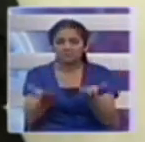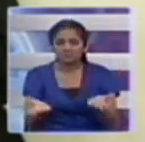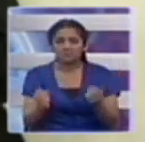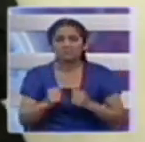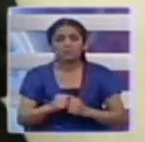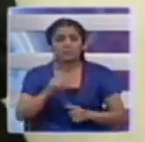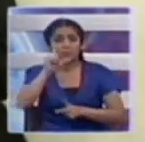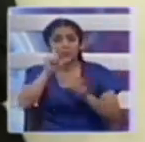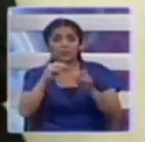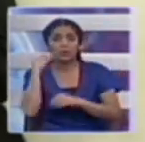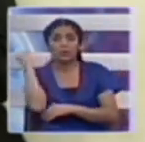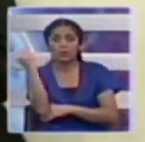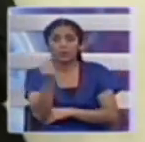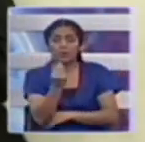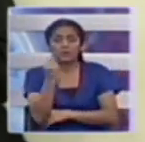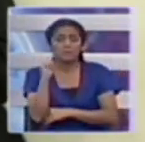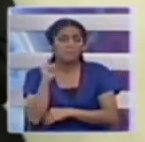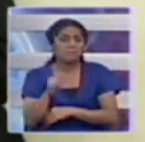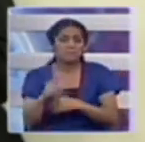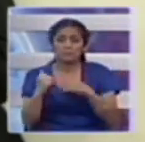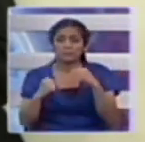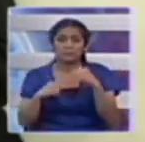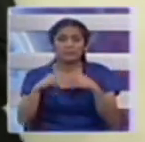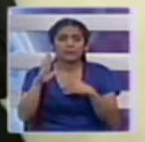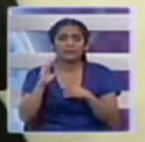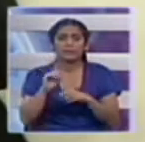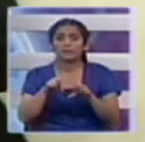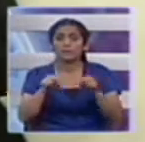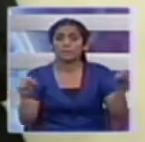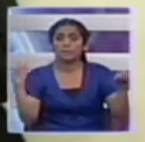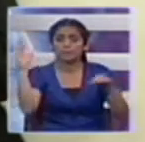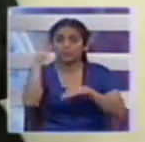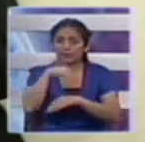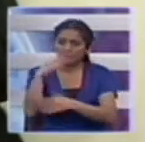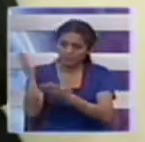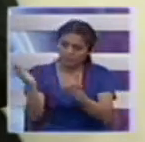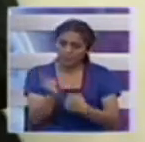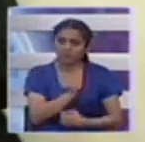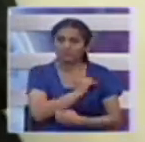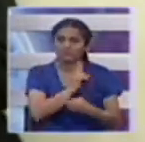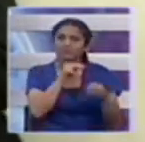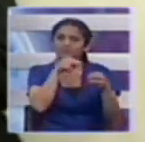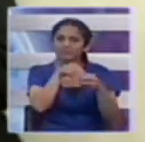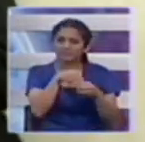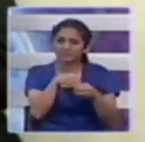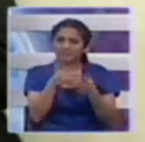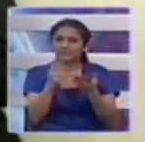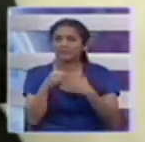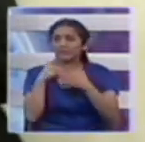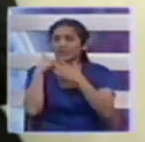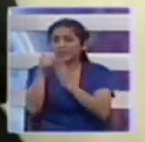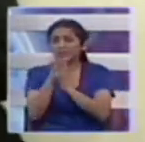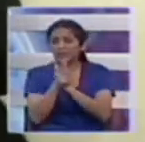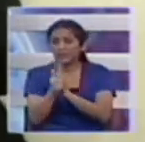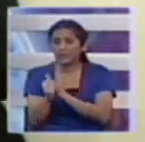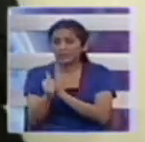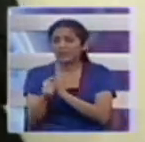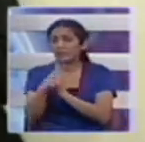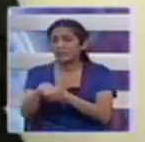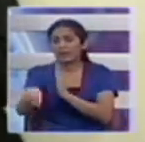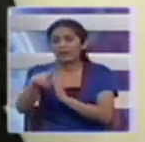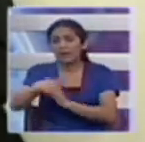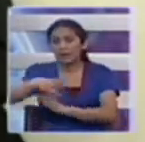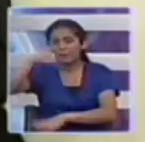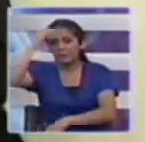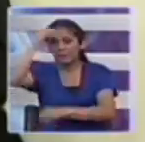miles de jóvenes en becas en las mejores universidades del mundo, inversión en ciencia, en conocimiento, en talento humano. Es un país listo